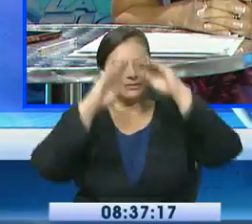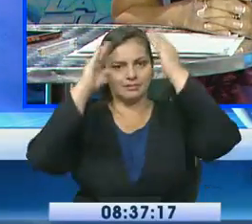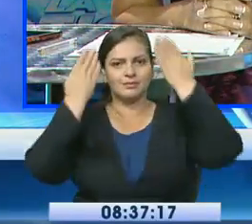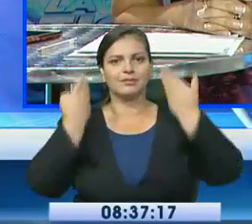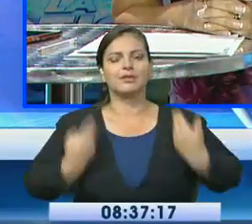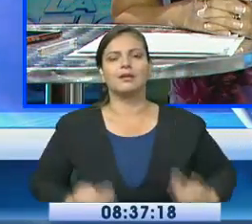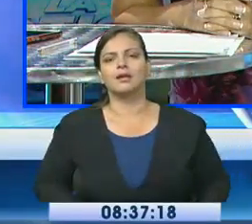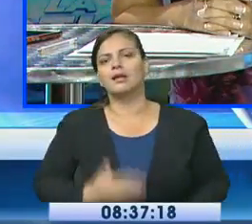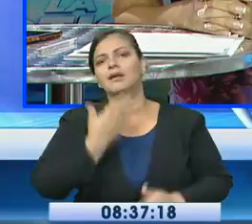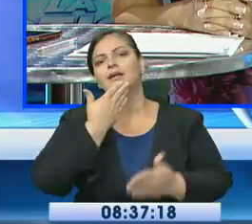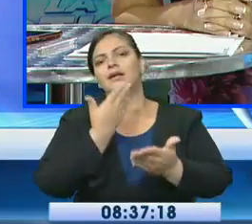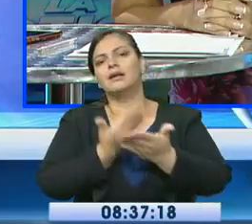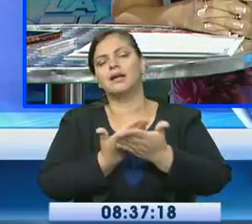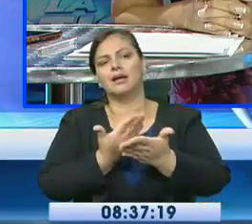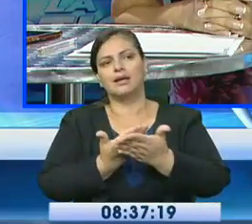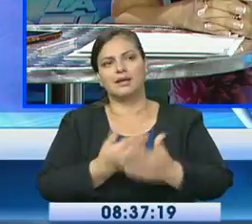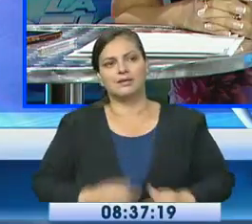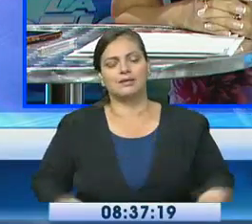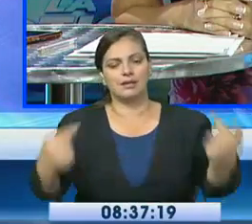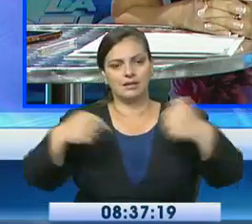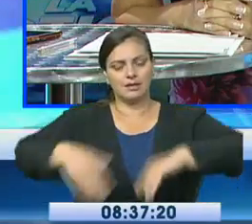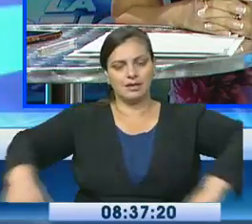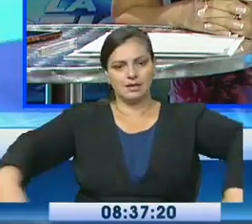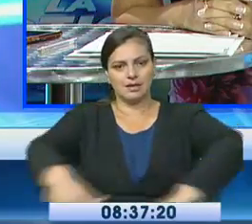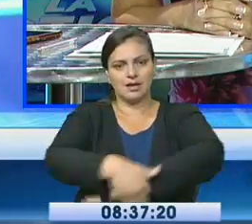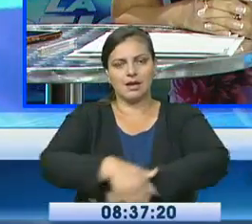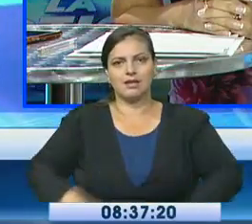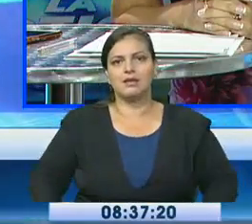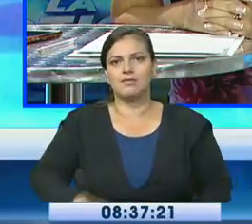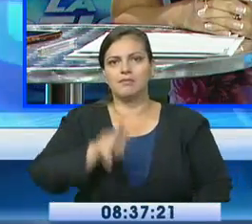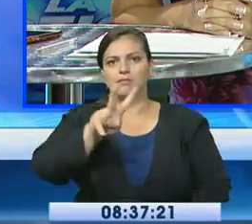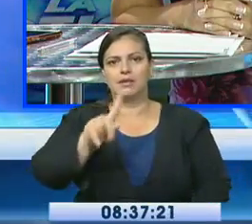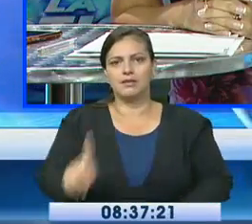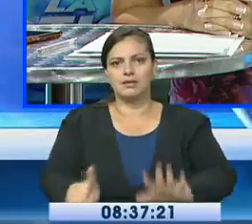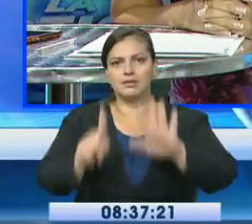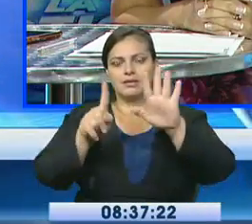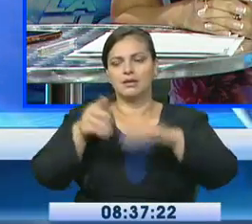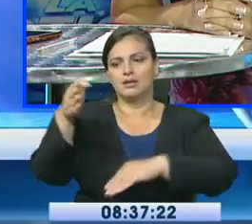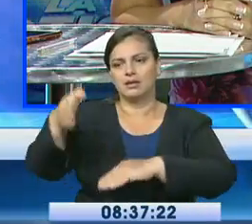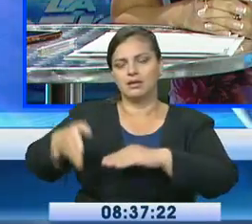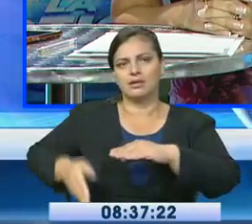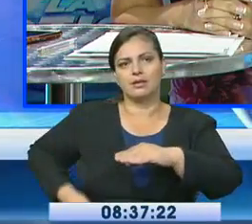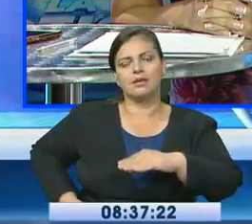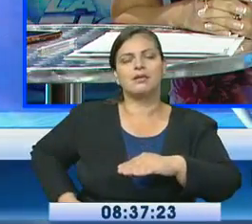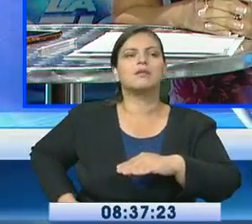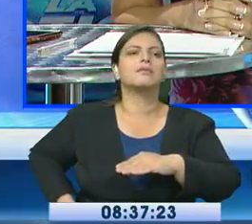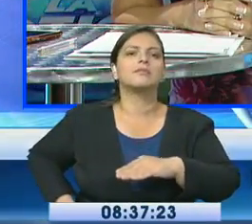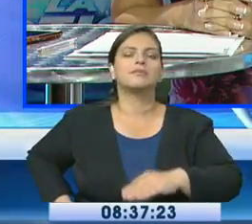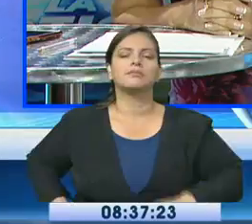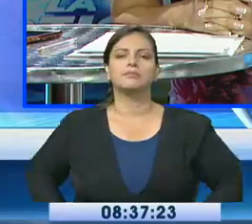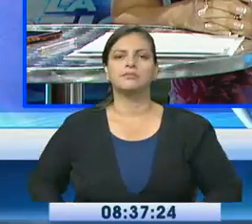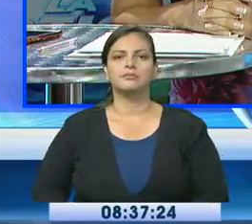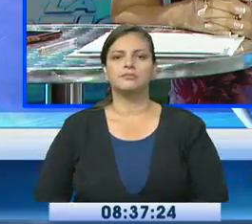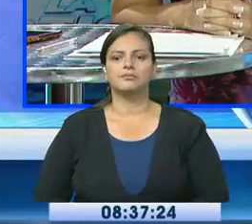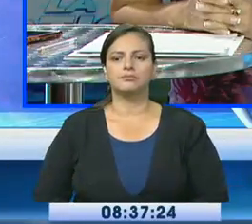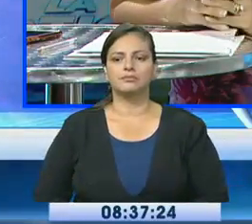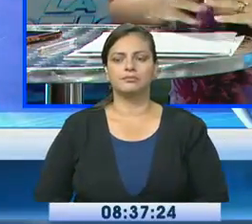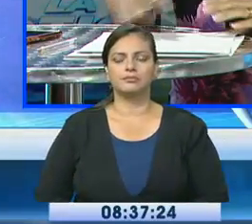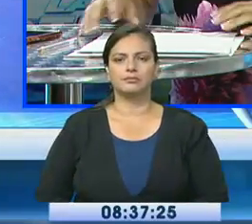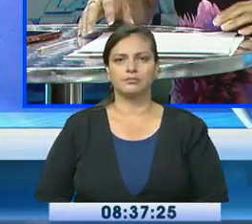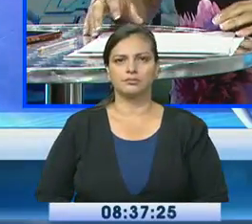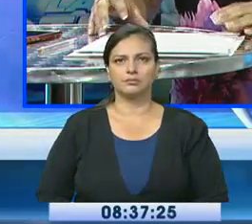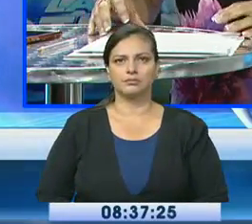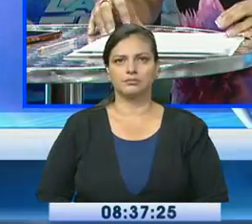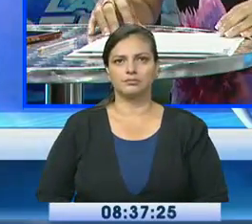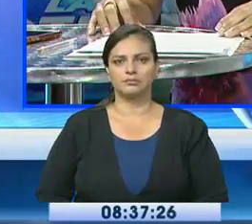encontramos en las 26 y la S en el suroeste de Guayaquil. Pero no sé, antes de preguntarte, Rosalena, si usted ya se abasteció de